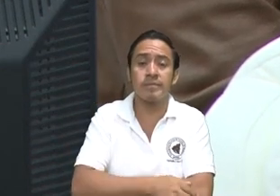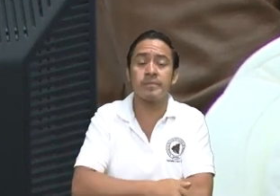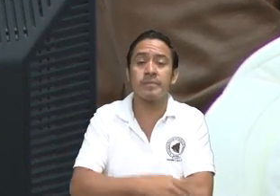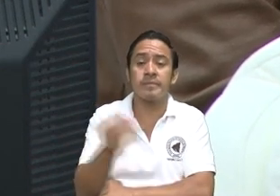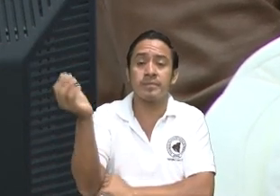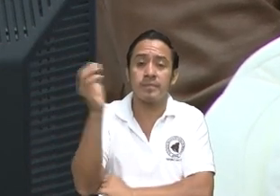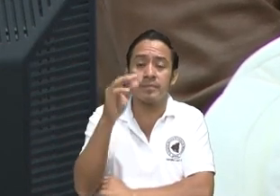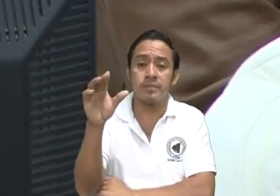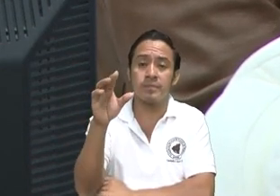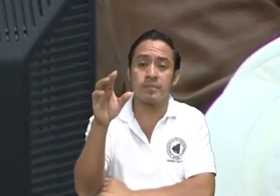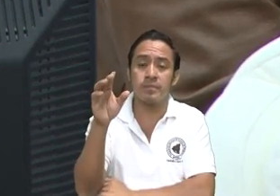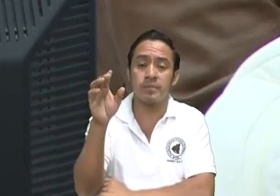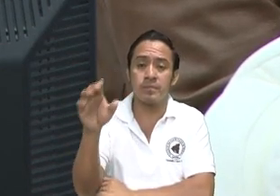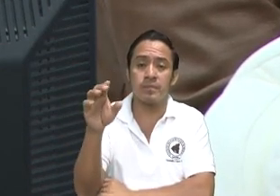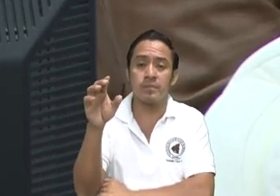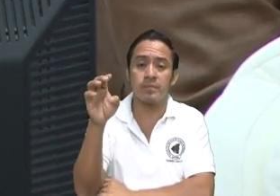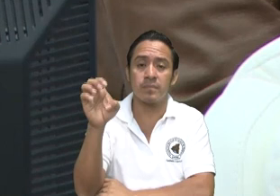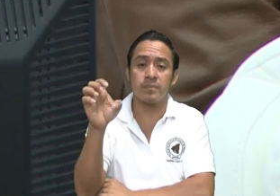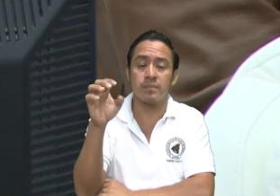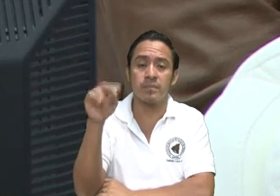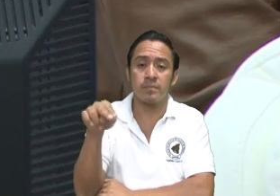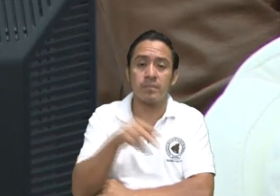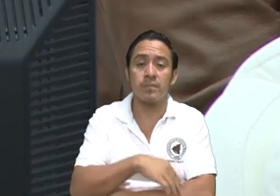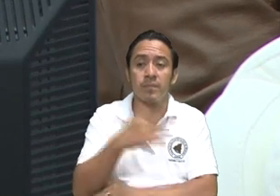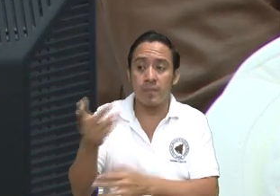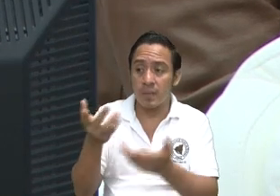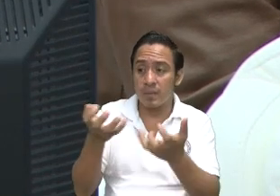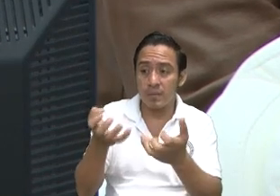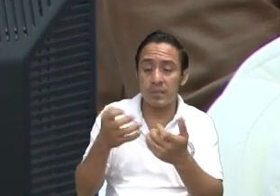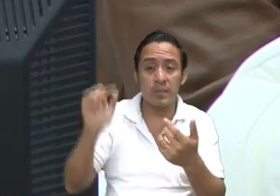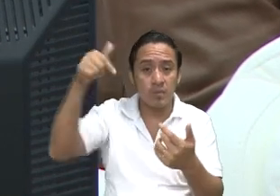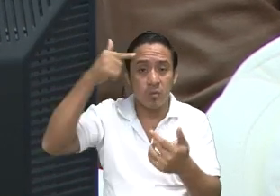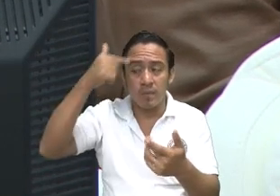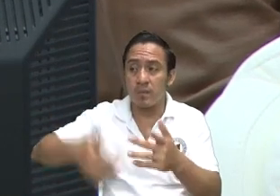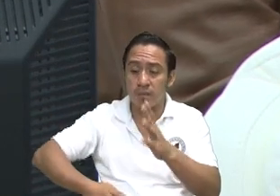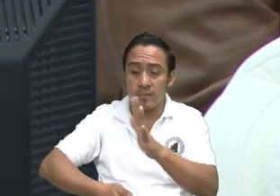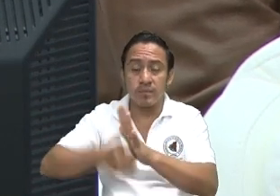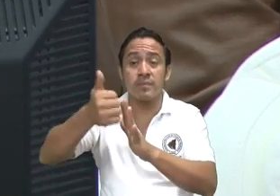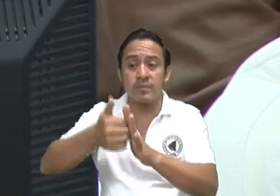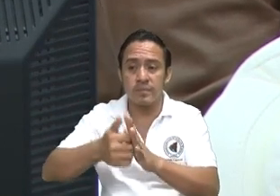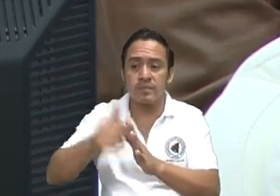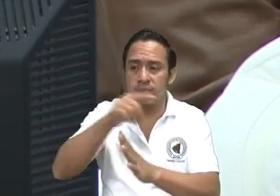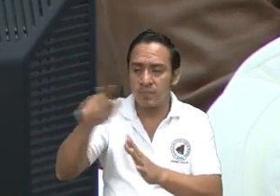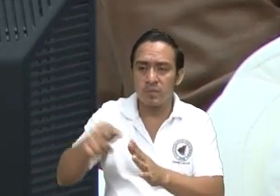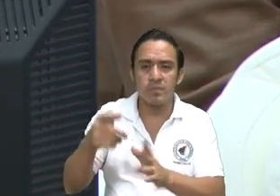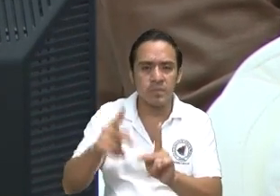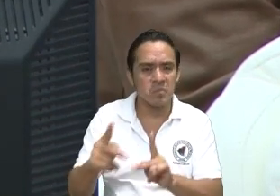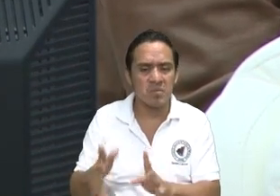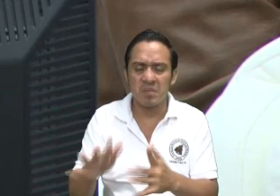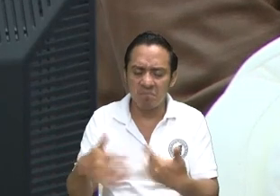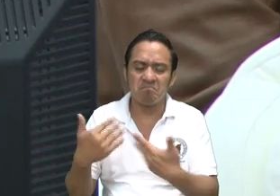De nuevo, lo que estos perseguían era la cabeza de nuestro gobierno. Esos delincuentes fueron